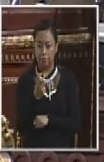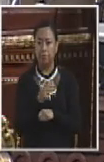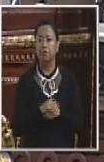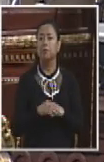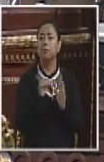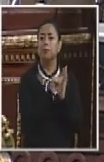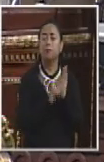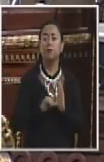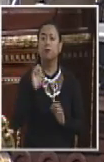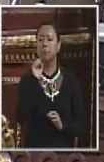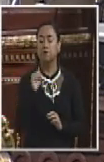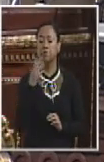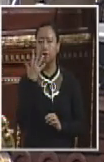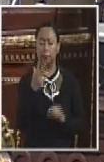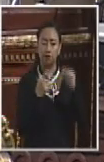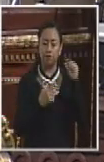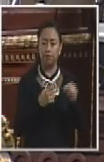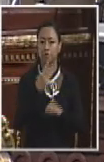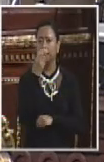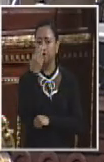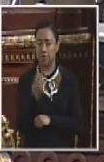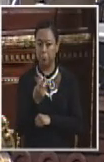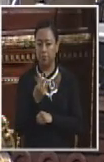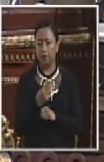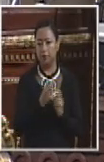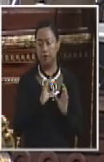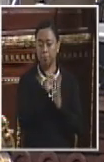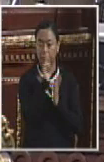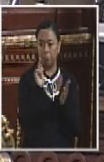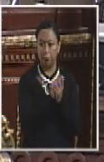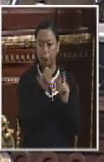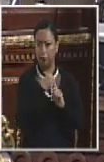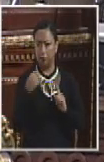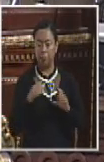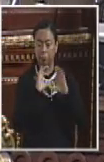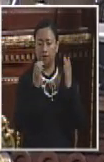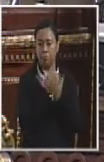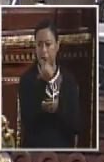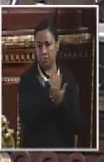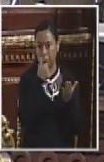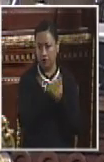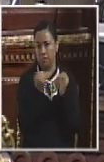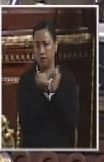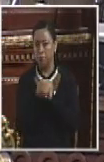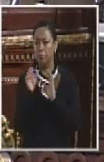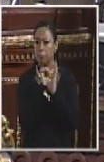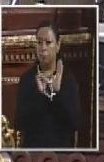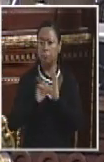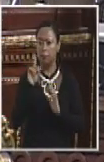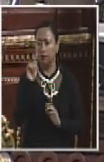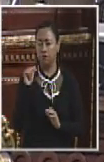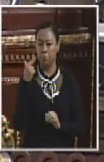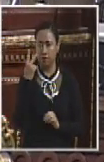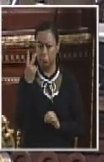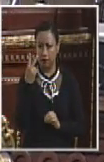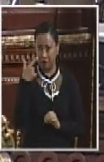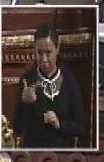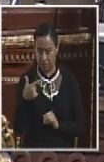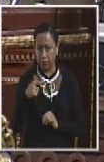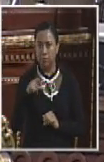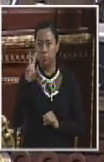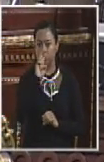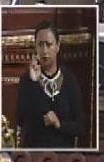65, párrafo 3 de la Ley Orgánica del Congreso de la Ciudad de México, así como el artículo 77, artículo